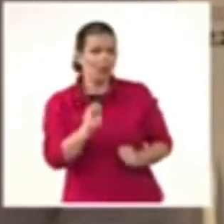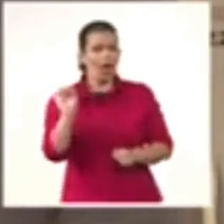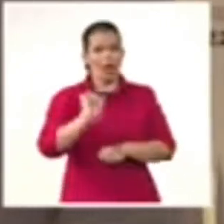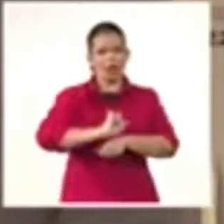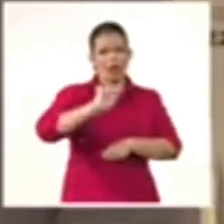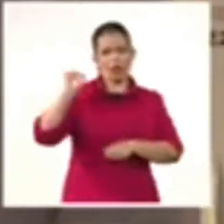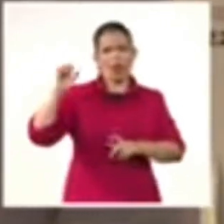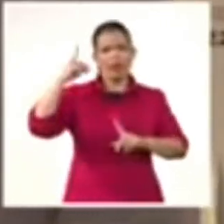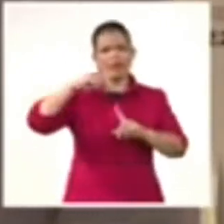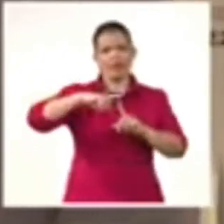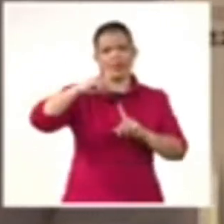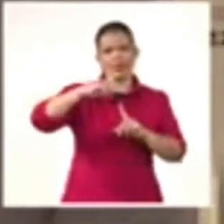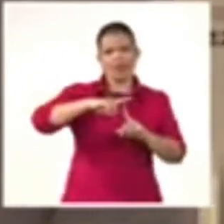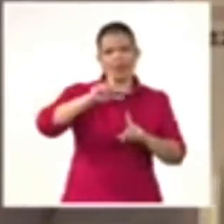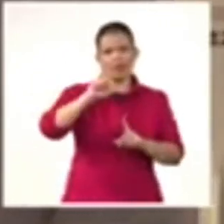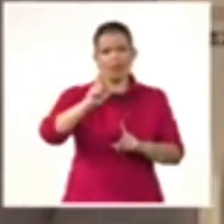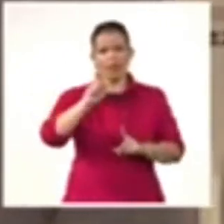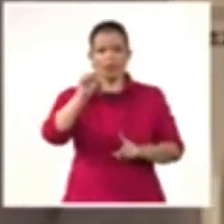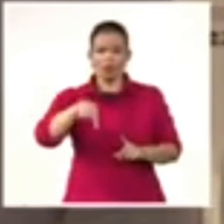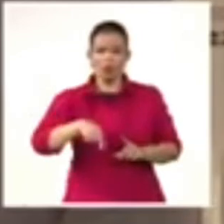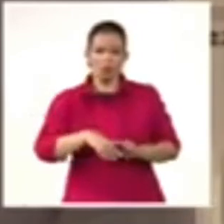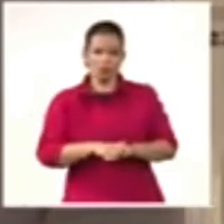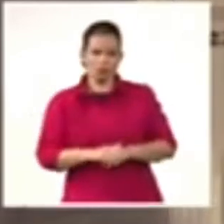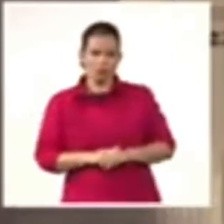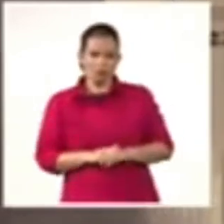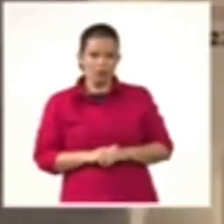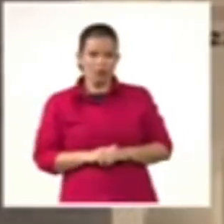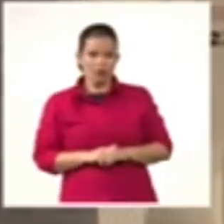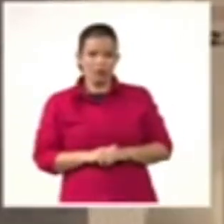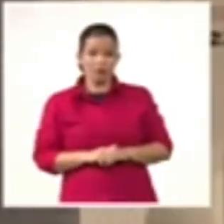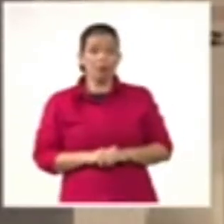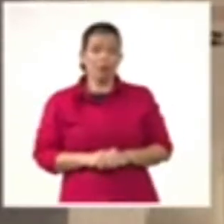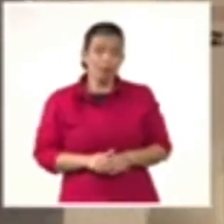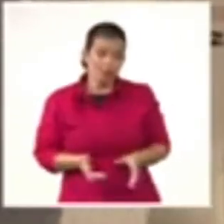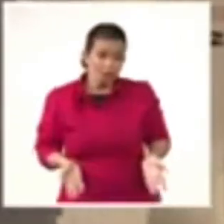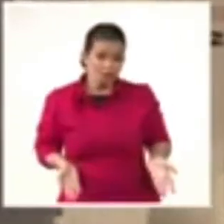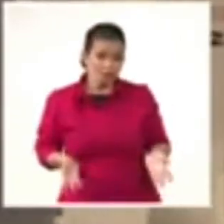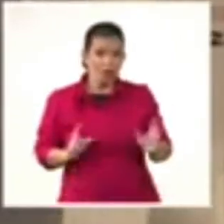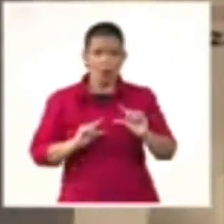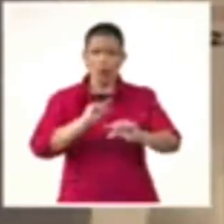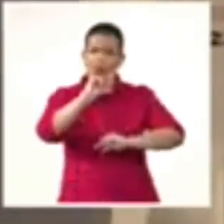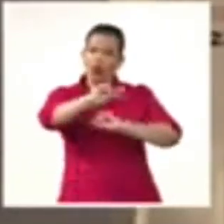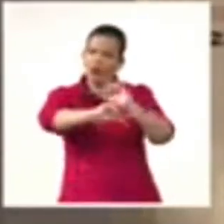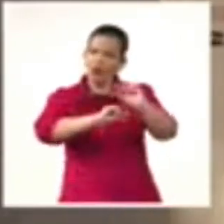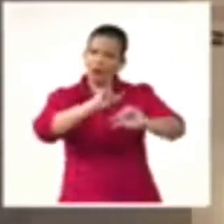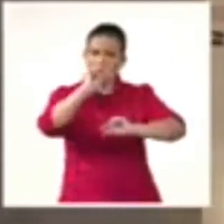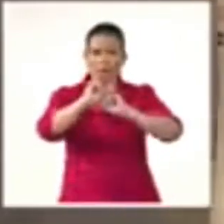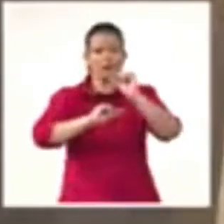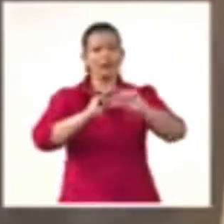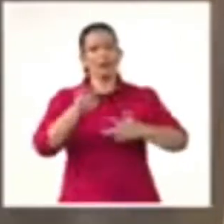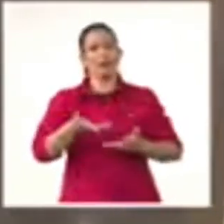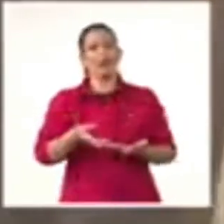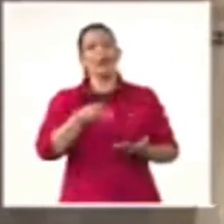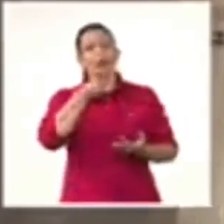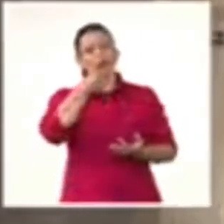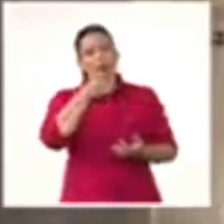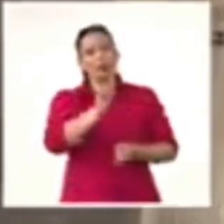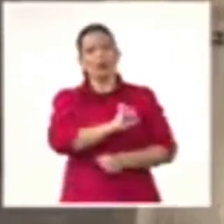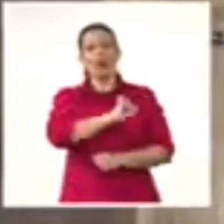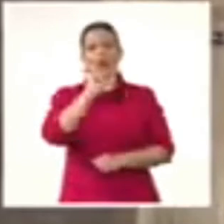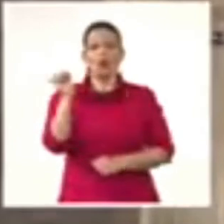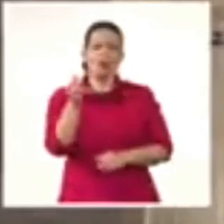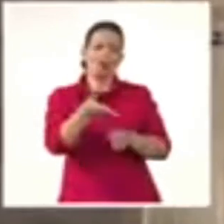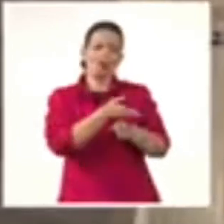en todos los órdenes, y nuestro pueblo no ha vacilado en emprender también el asalto de esa